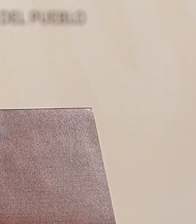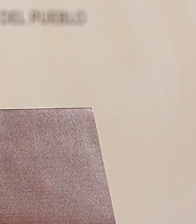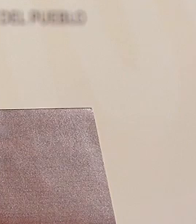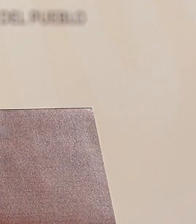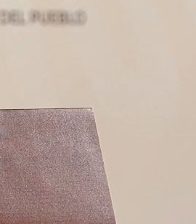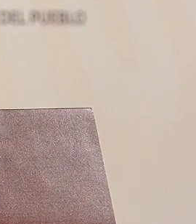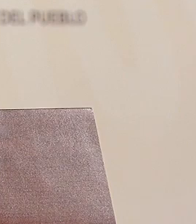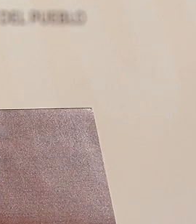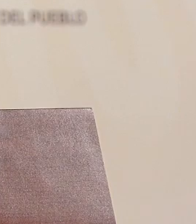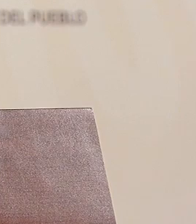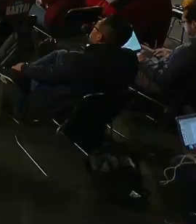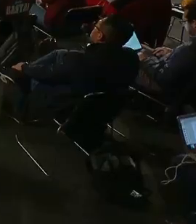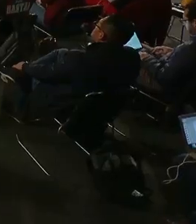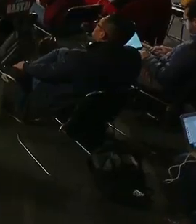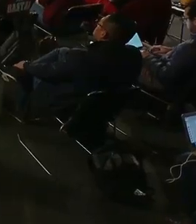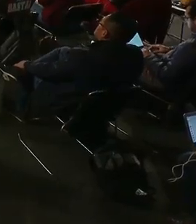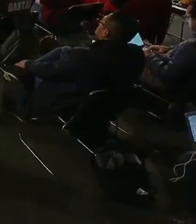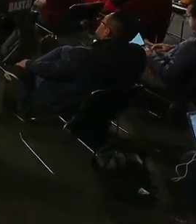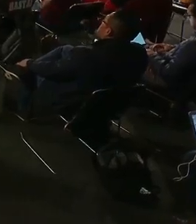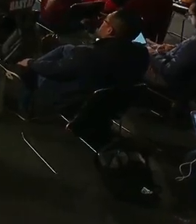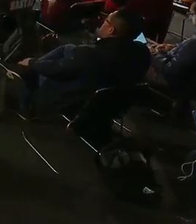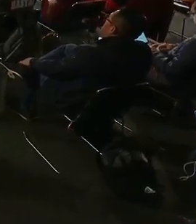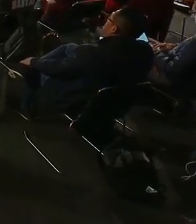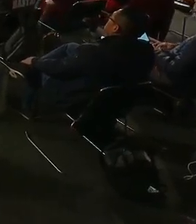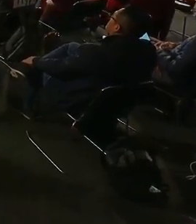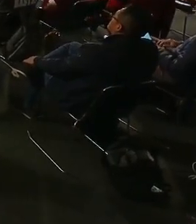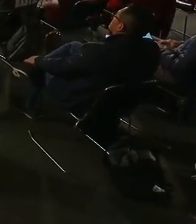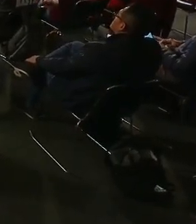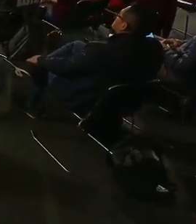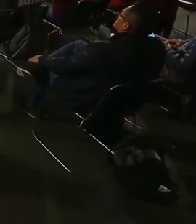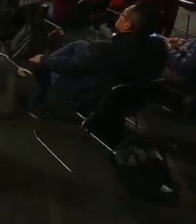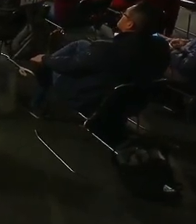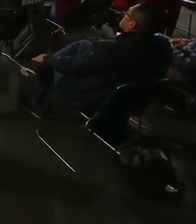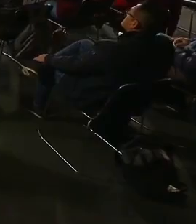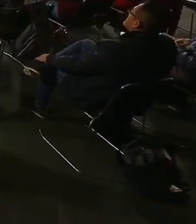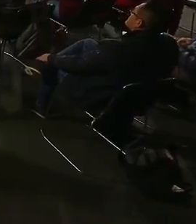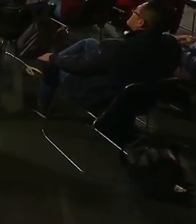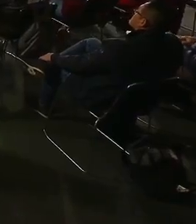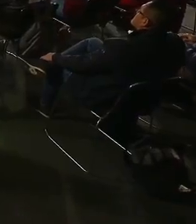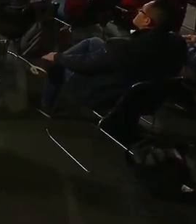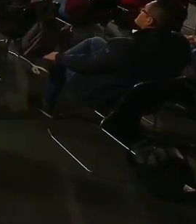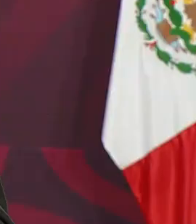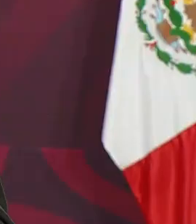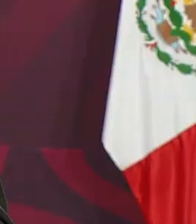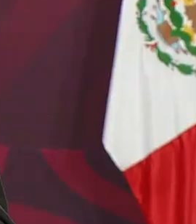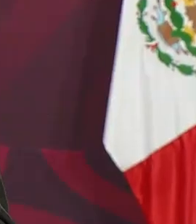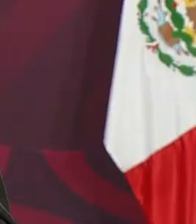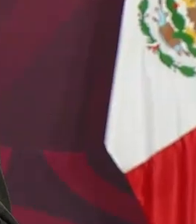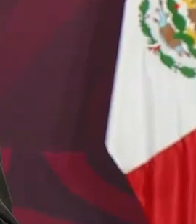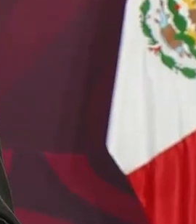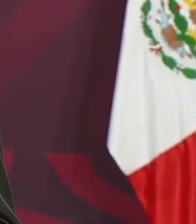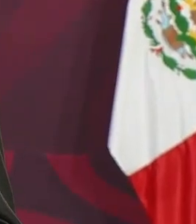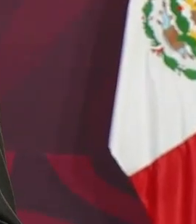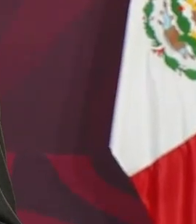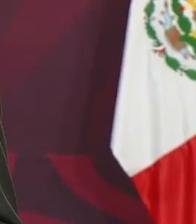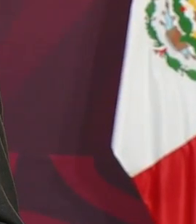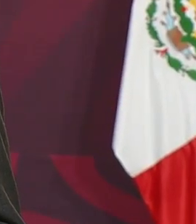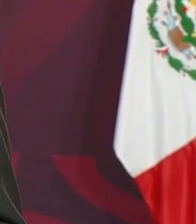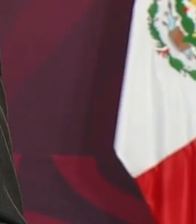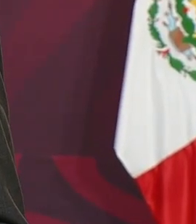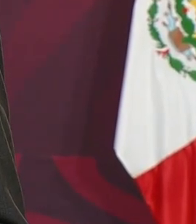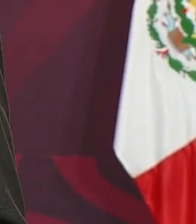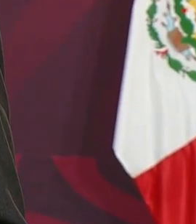Acapulco, en beneficio o en apoyo a los